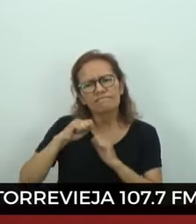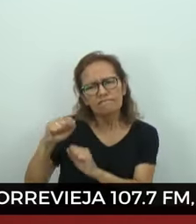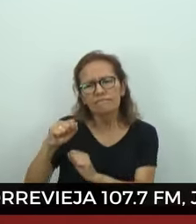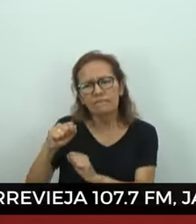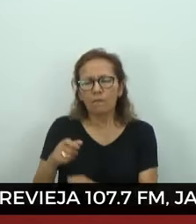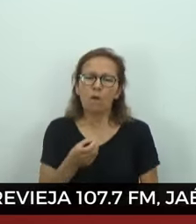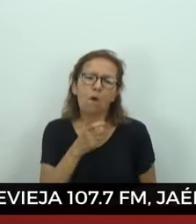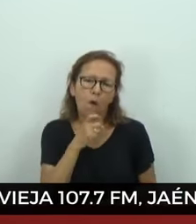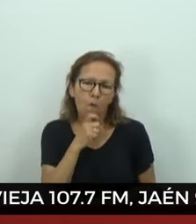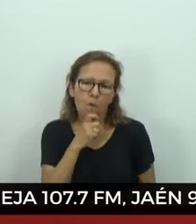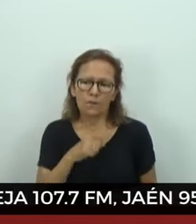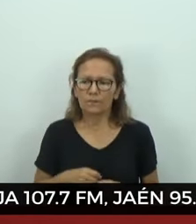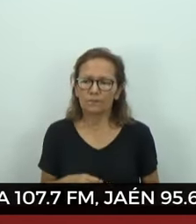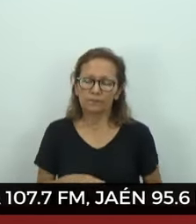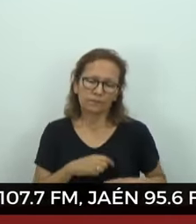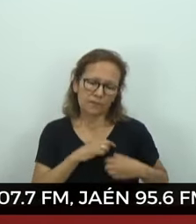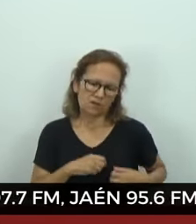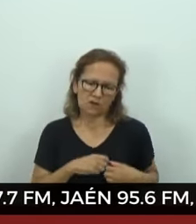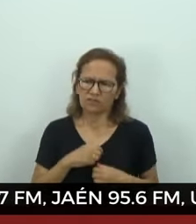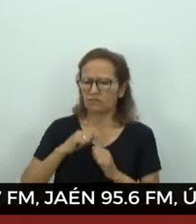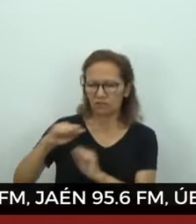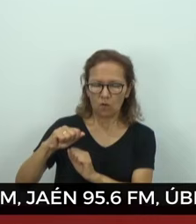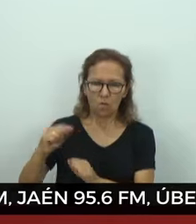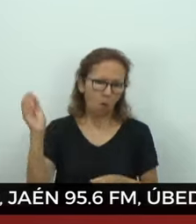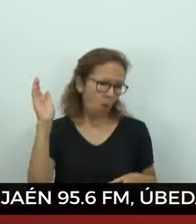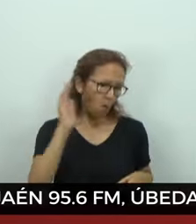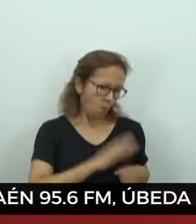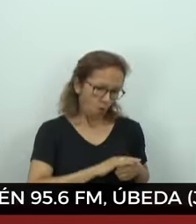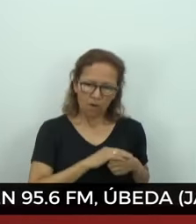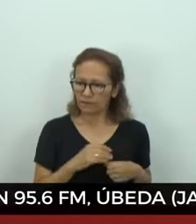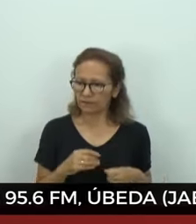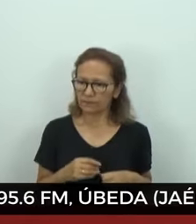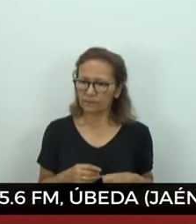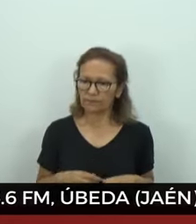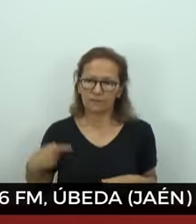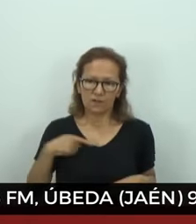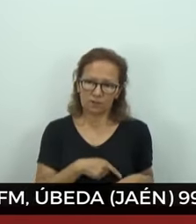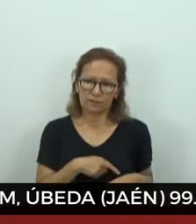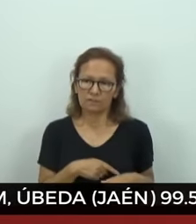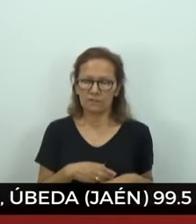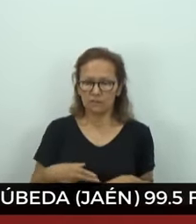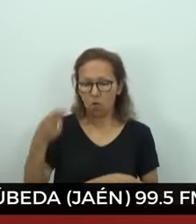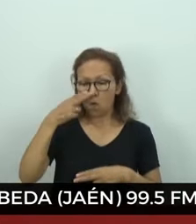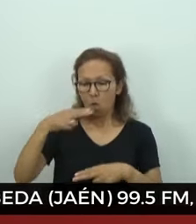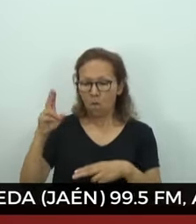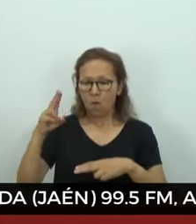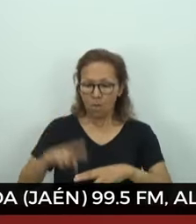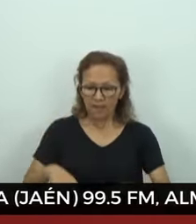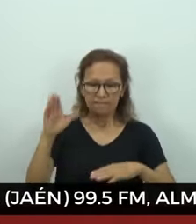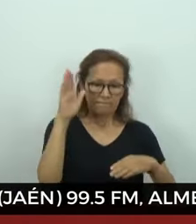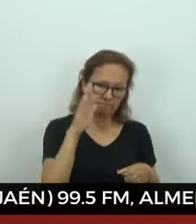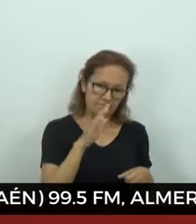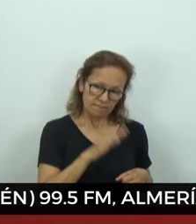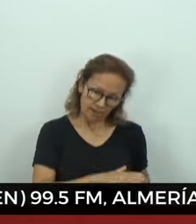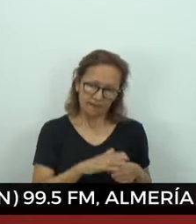Pisotea tu corazón, pisotea tus sentimientos, tus planes, el amor que tú